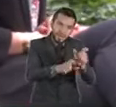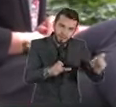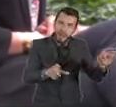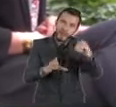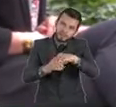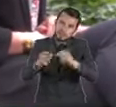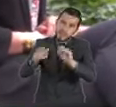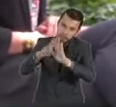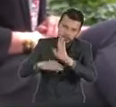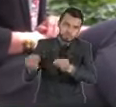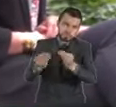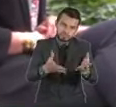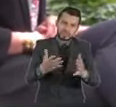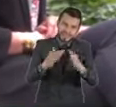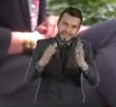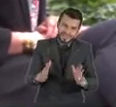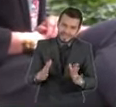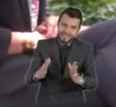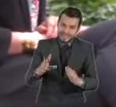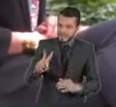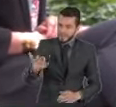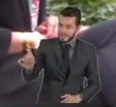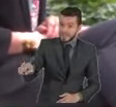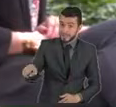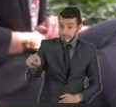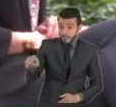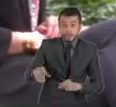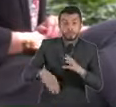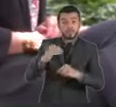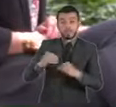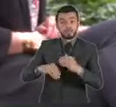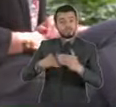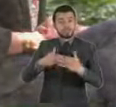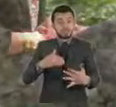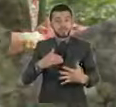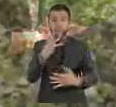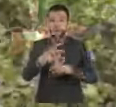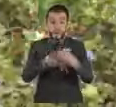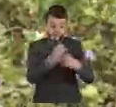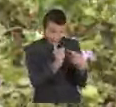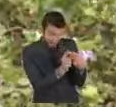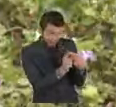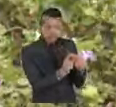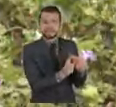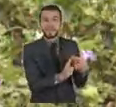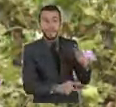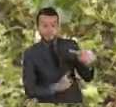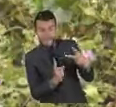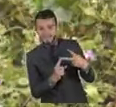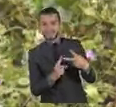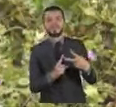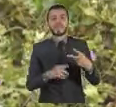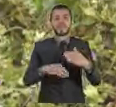tiene. Entonces está nuestro plan de desarrollo de 4 años. Pero el año entrante vamos a aprobar la